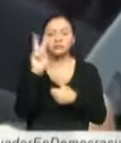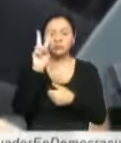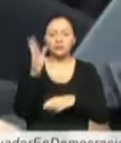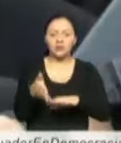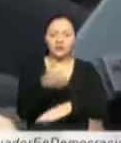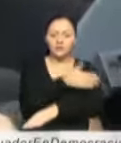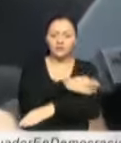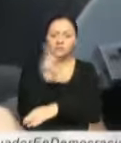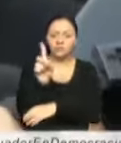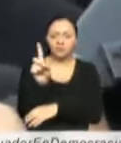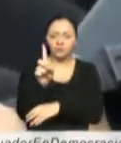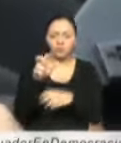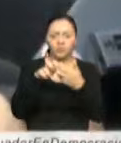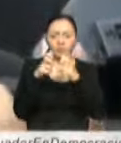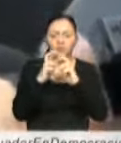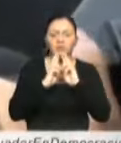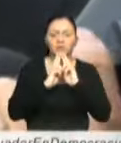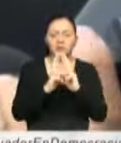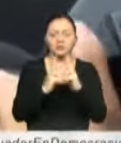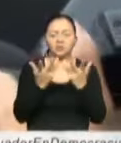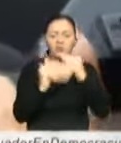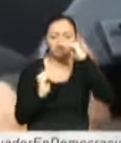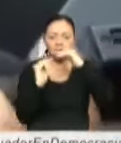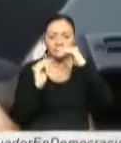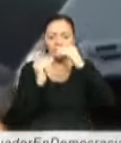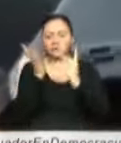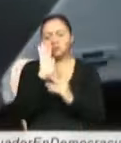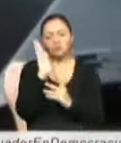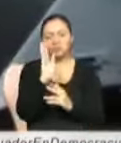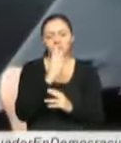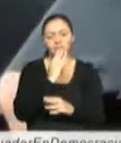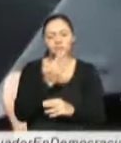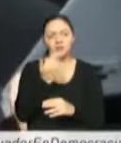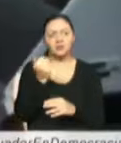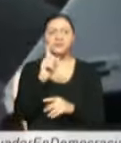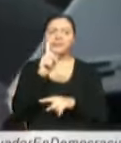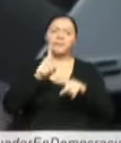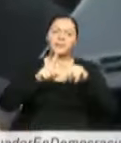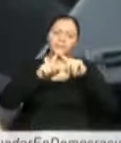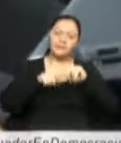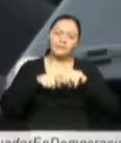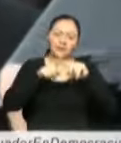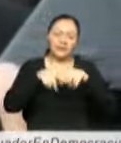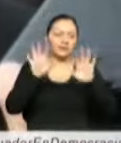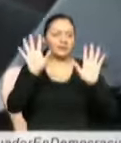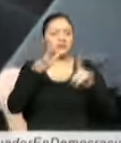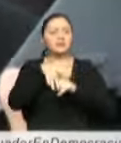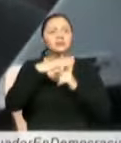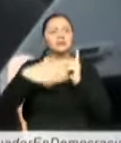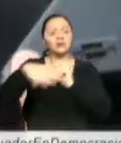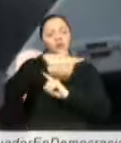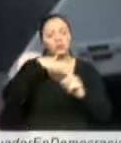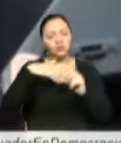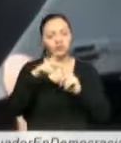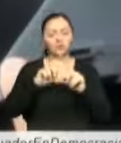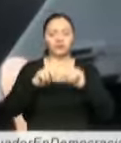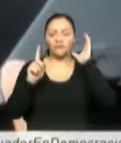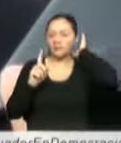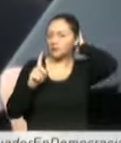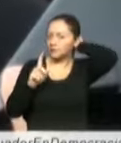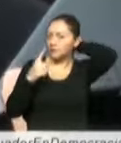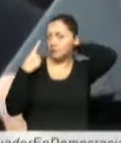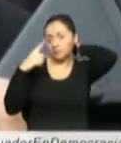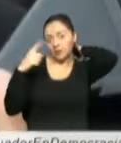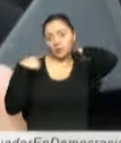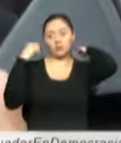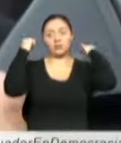que se consoliden los resultados, por más insidiosos que estos sean. Depende cuál es la diferencia. Pero no, pues si tienen todo el